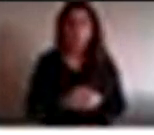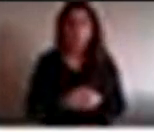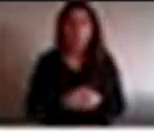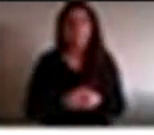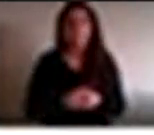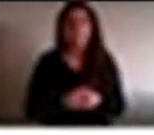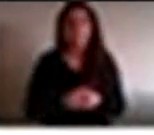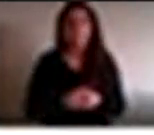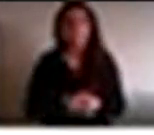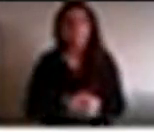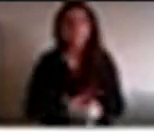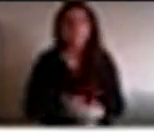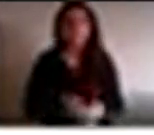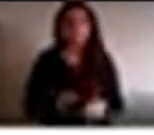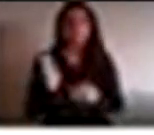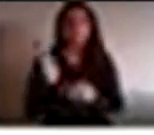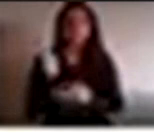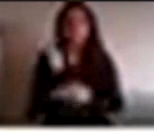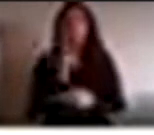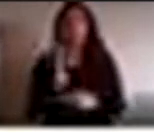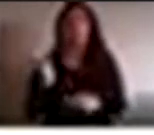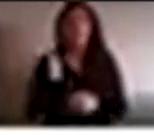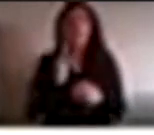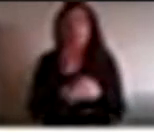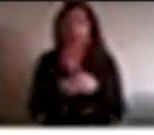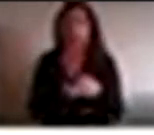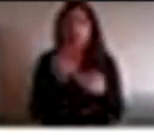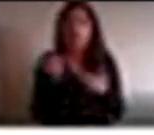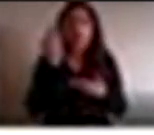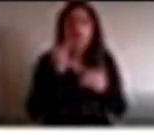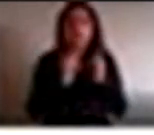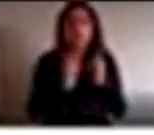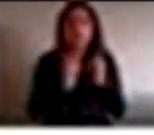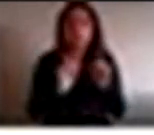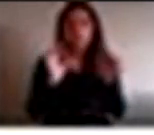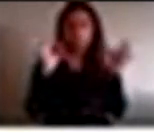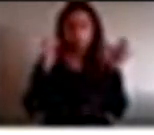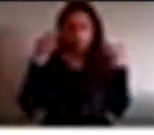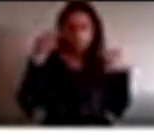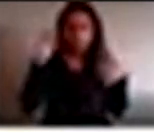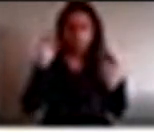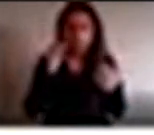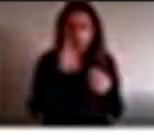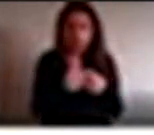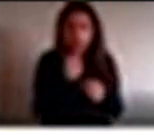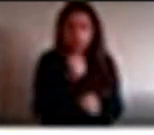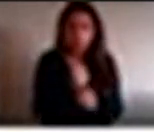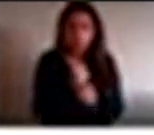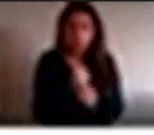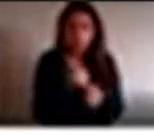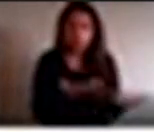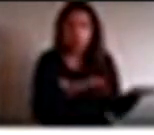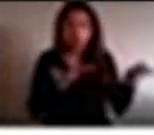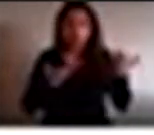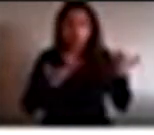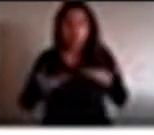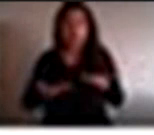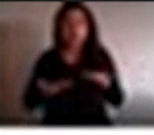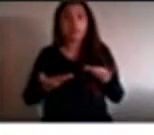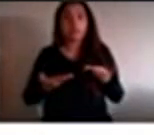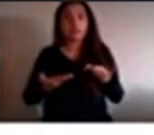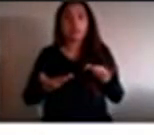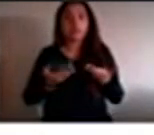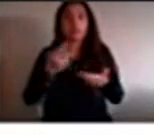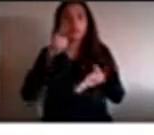A base de lo que señala el informe de la Dirección del Trabajo, que es remitido a nuestra subsecretaría de manera mensual,